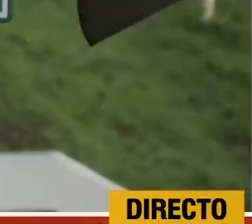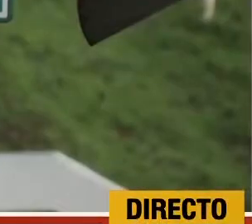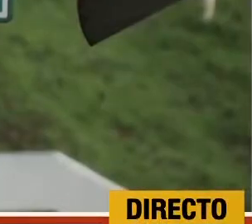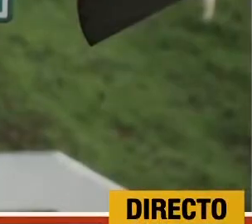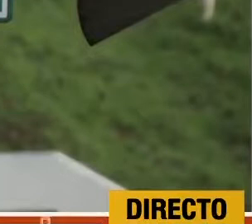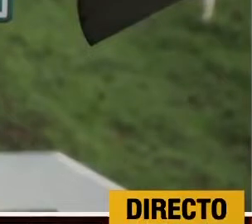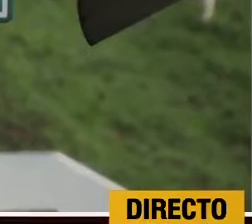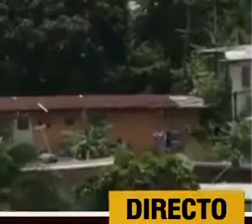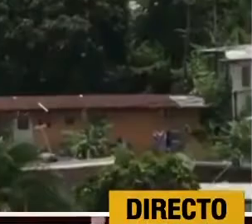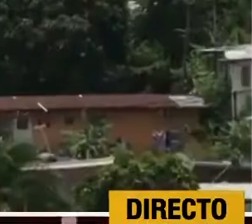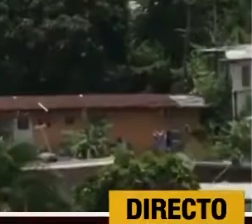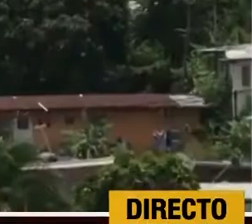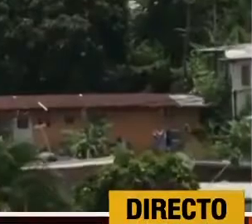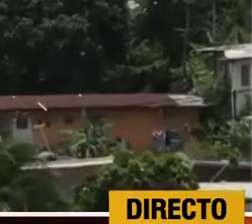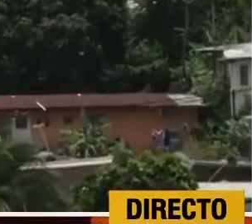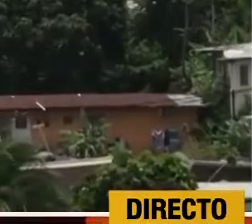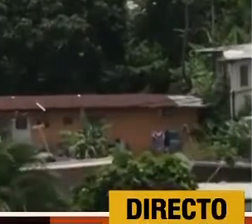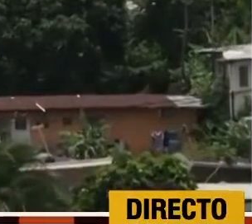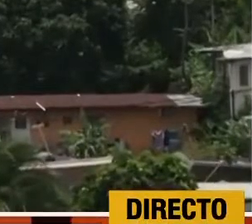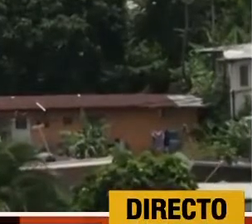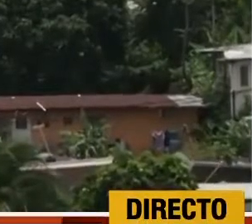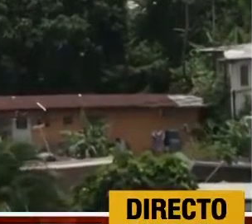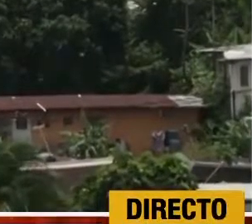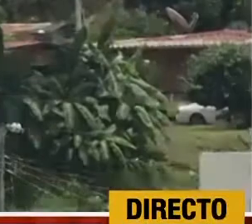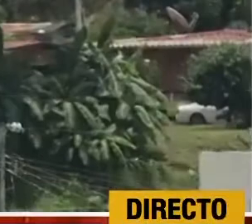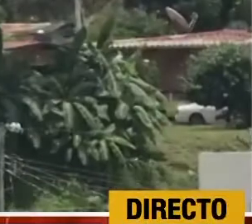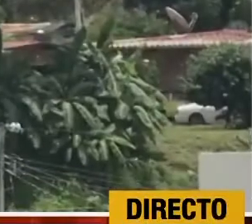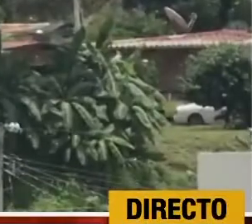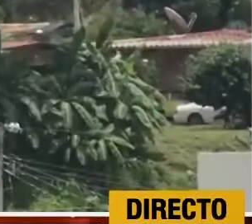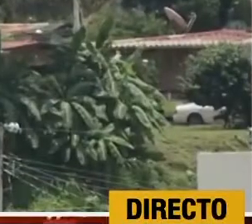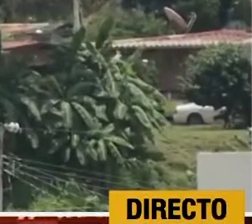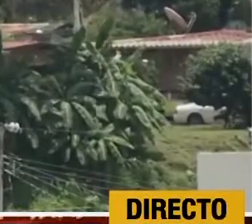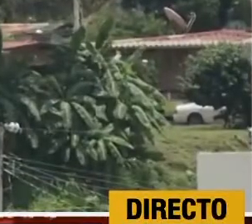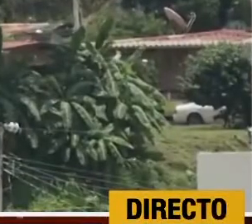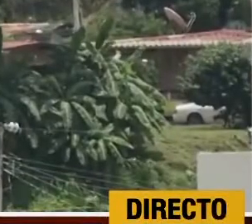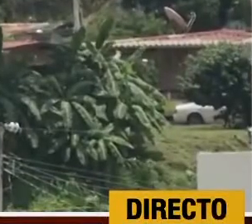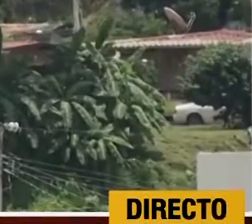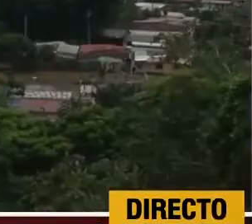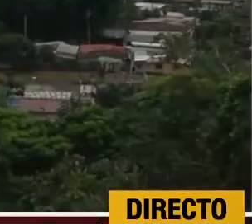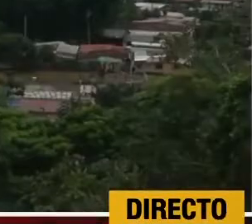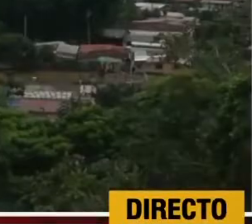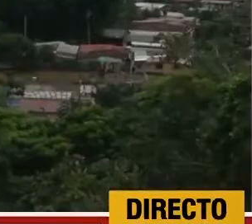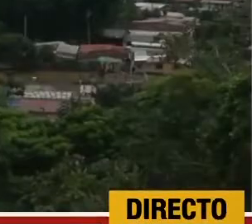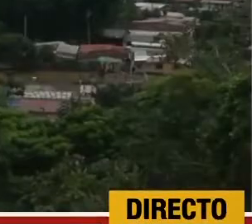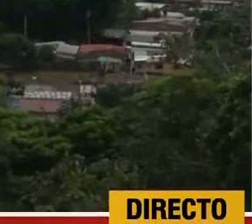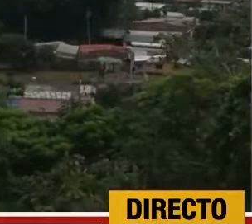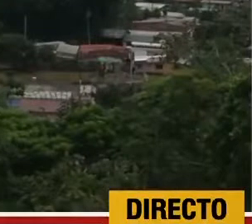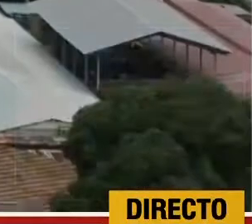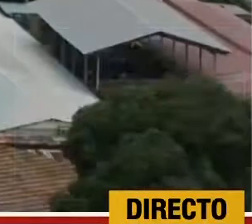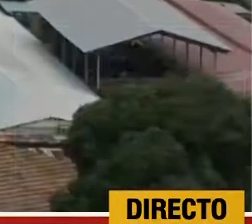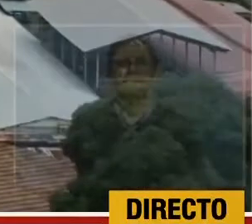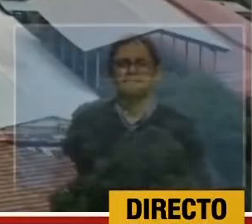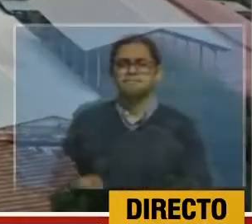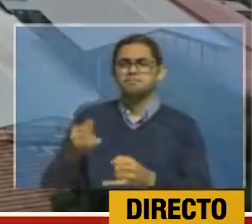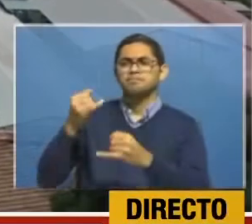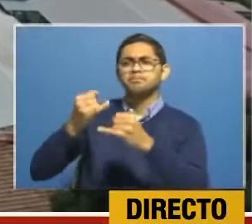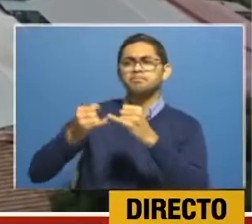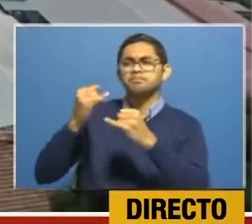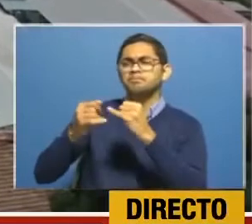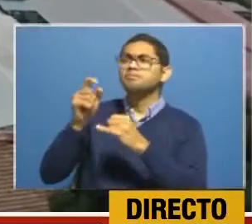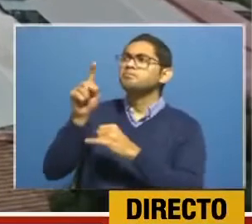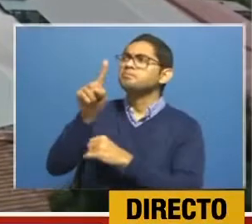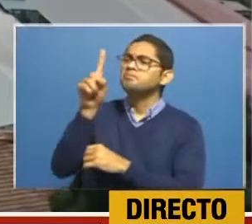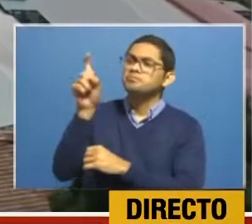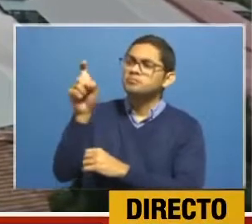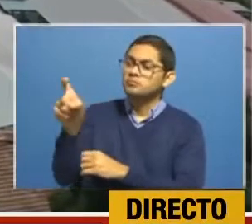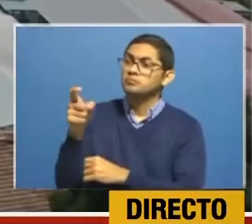con discapacidad que son difícil la accesibilidad. Queremos romper esta barrera y ser cultura inclusiva. Por último, un llamado a los padres de familia,